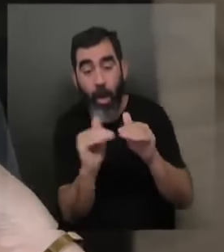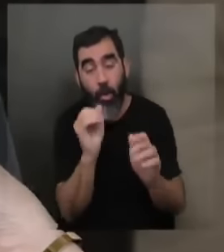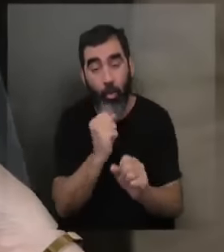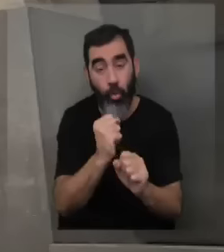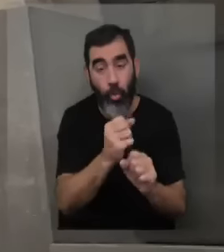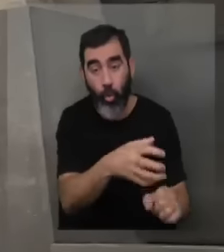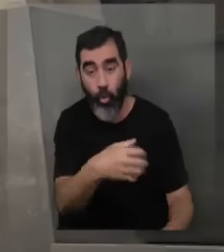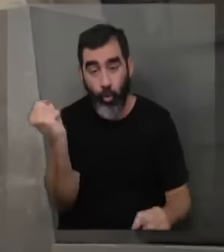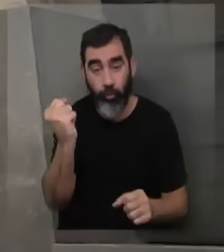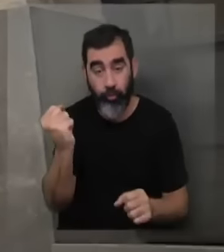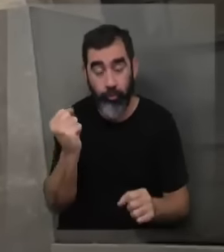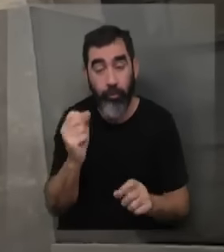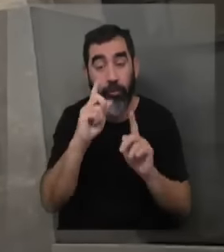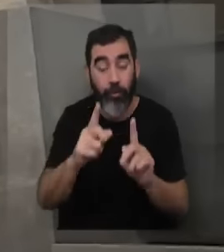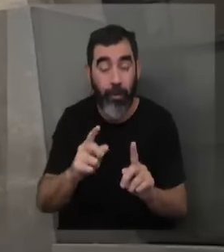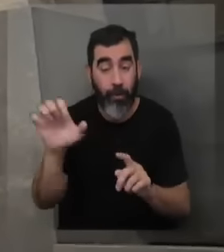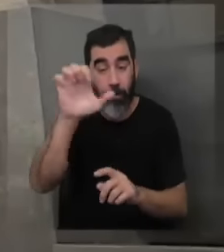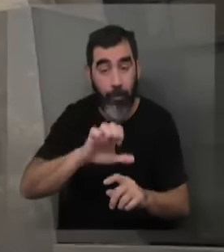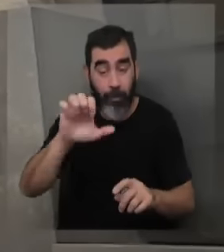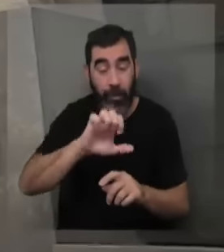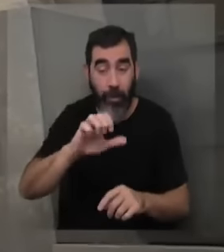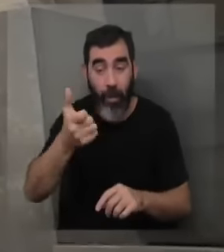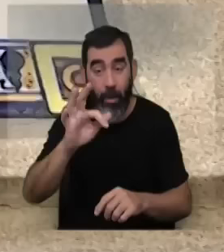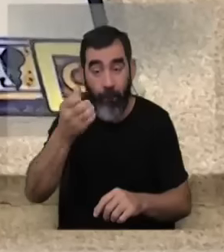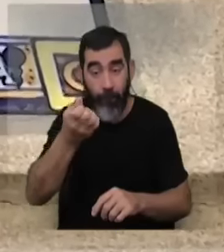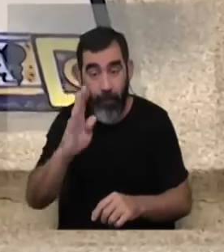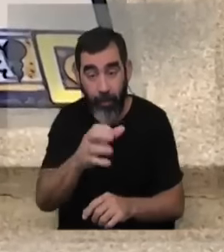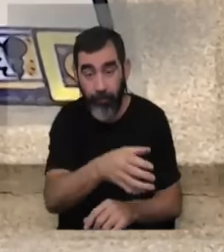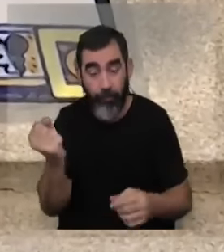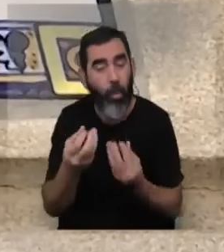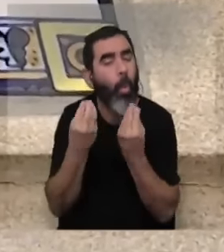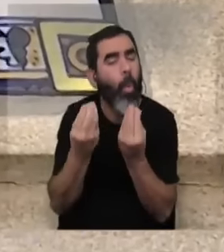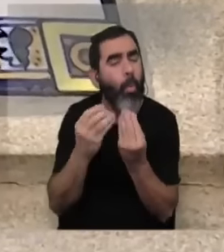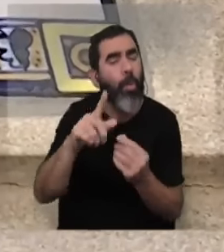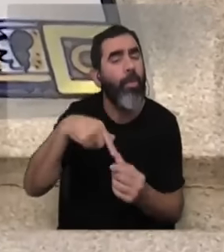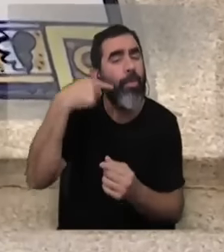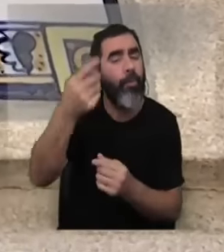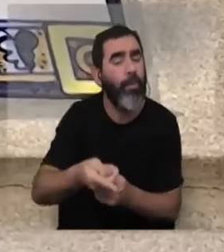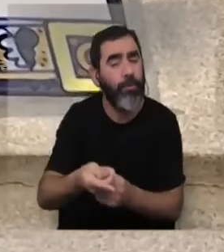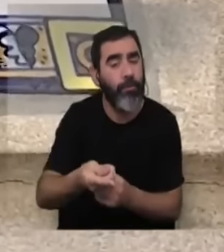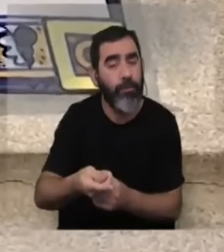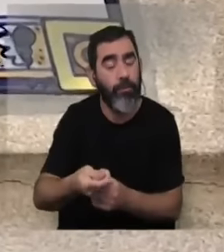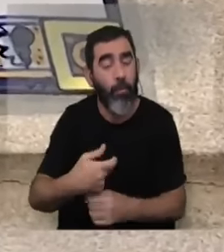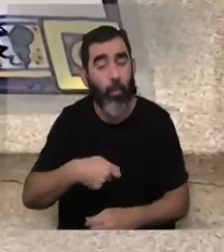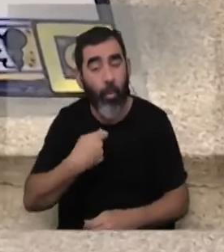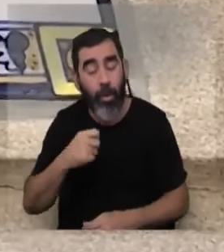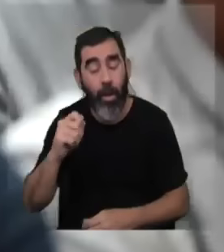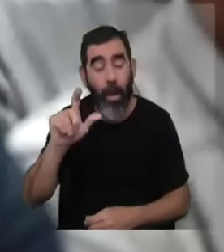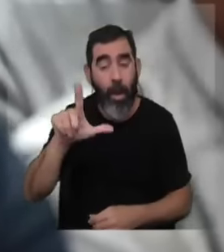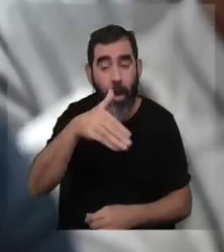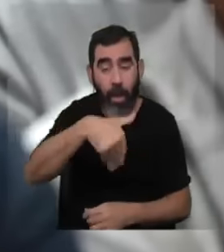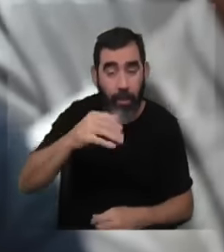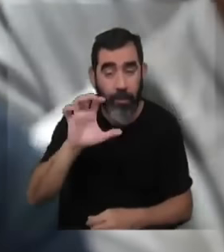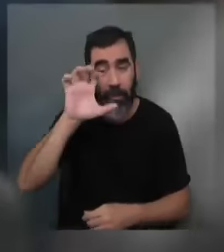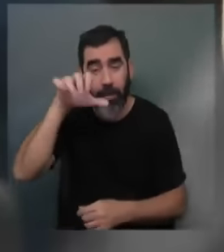trabajadores y de las empresas que los administran cómo hacemos luego Mujica la calle sineti